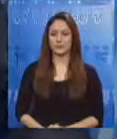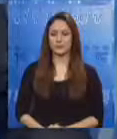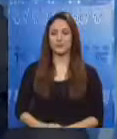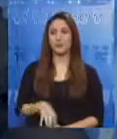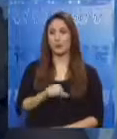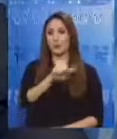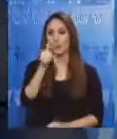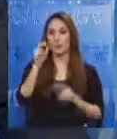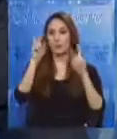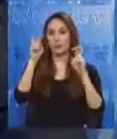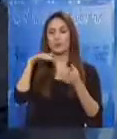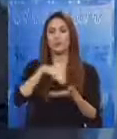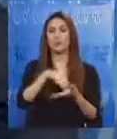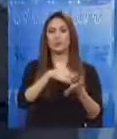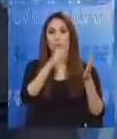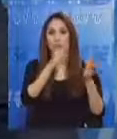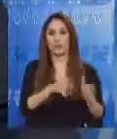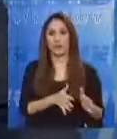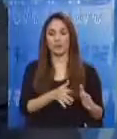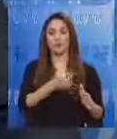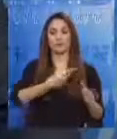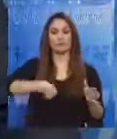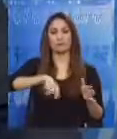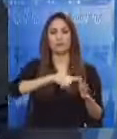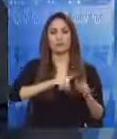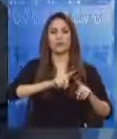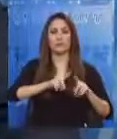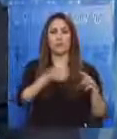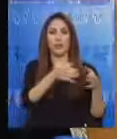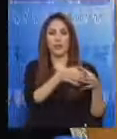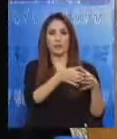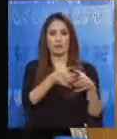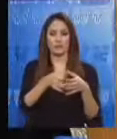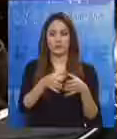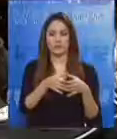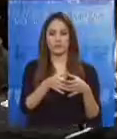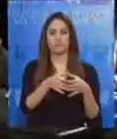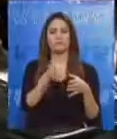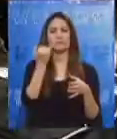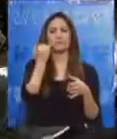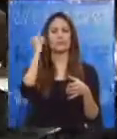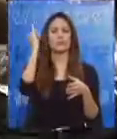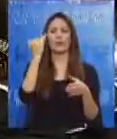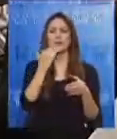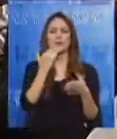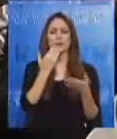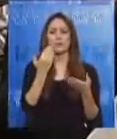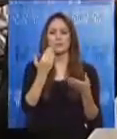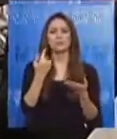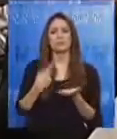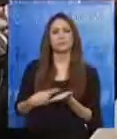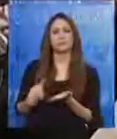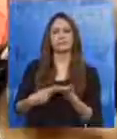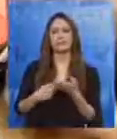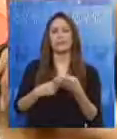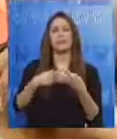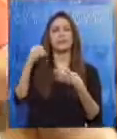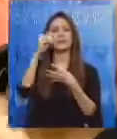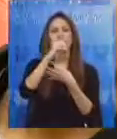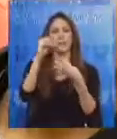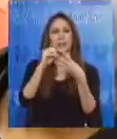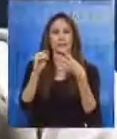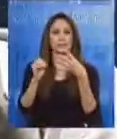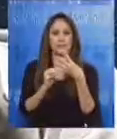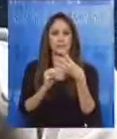En otro tema, los estudiantes universitarios aglutinados en diversas asociaciones plantearon un debate entre el titular de la Senacid, René Ramírez, y